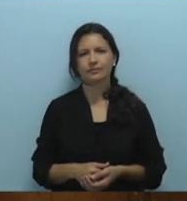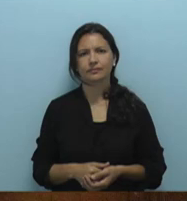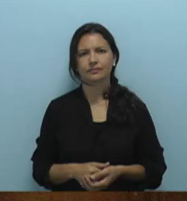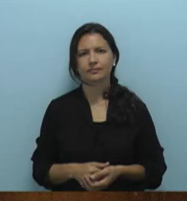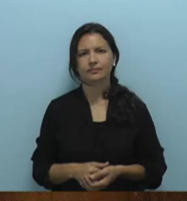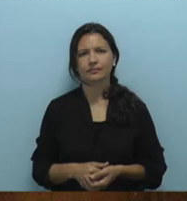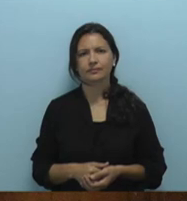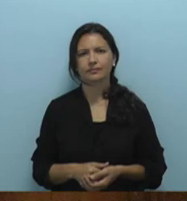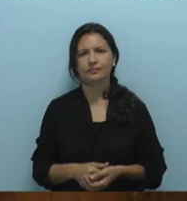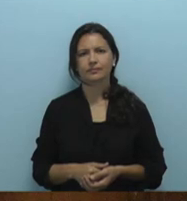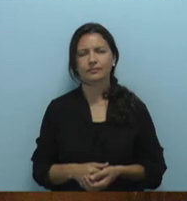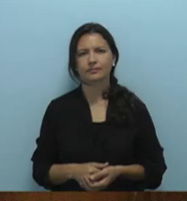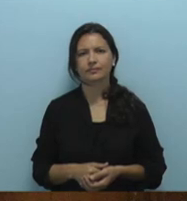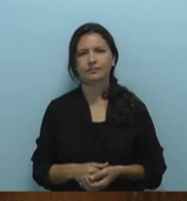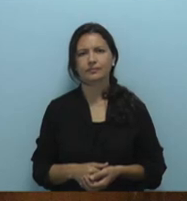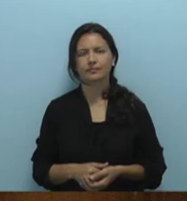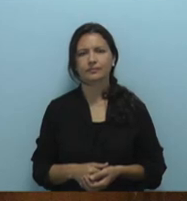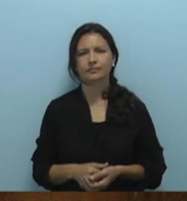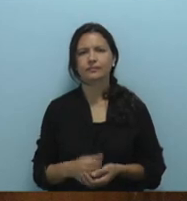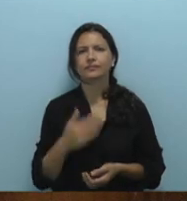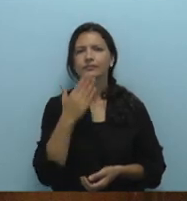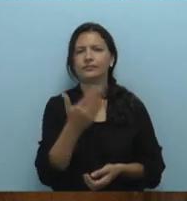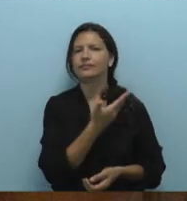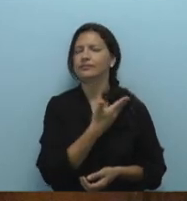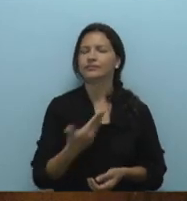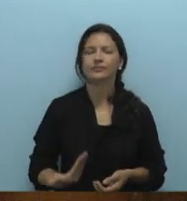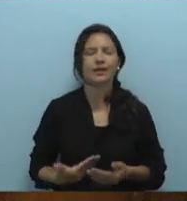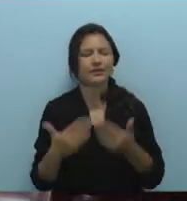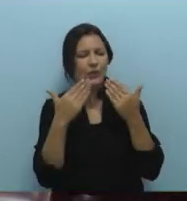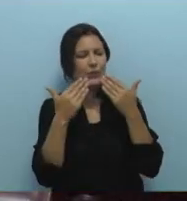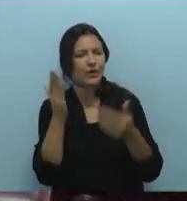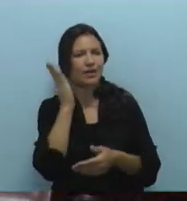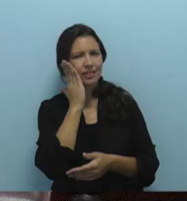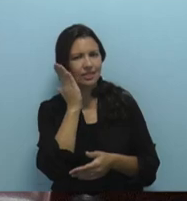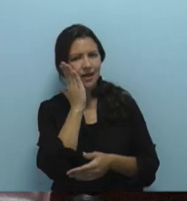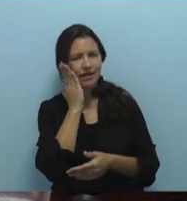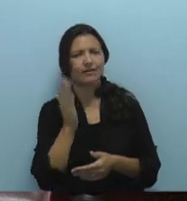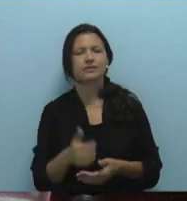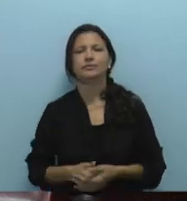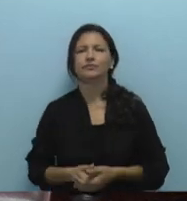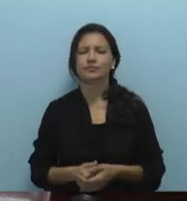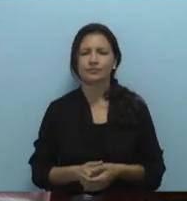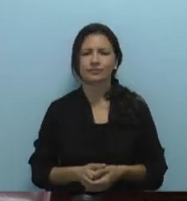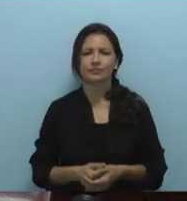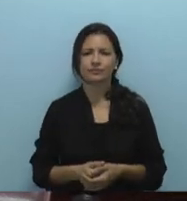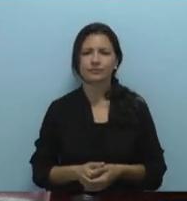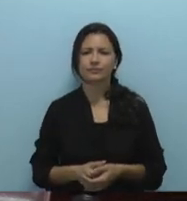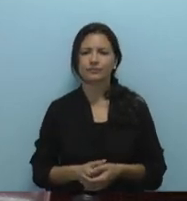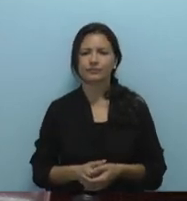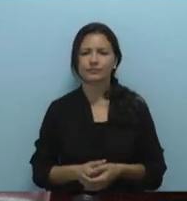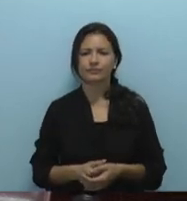Rodenas. Muchas gracias, señora presidenta. Buenas tardes a todos y a todas. Antes de empezar a